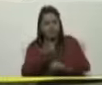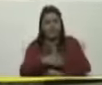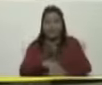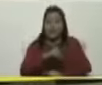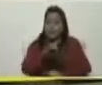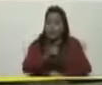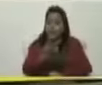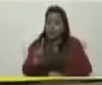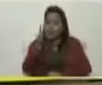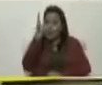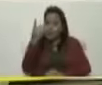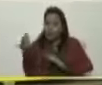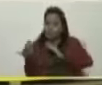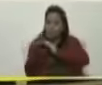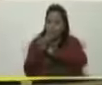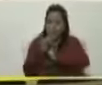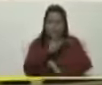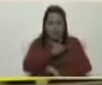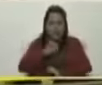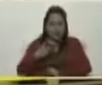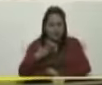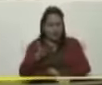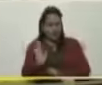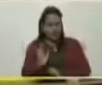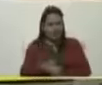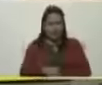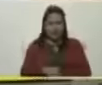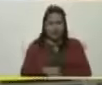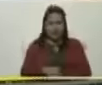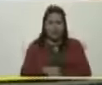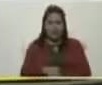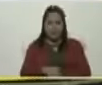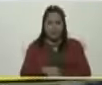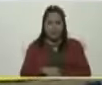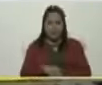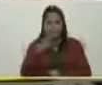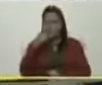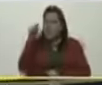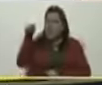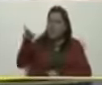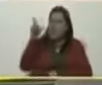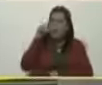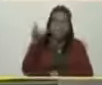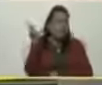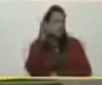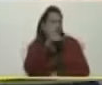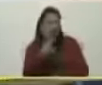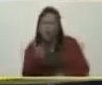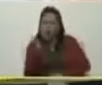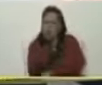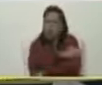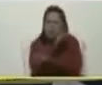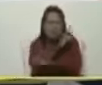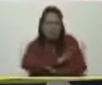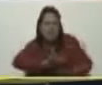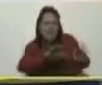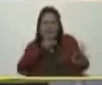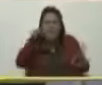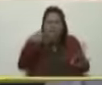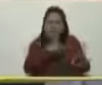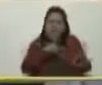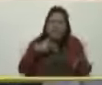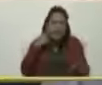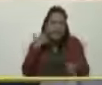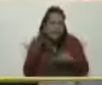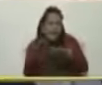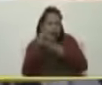primer linchamiento, si se quiere. Decir que este está infiltrado, que este no es opositor nada, que este es lo que está pendiente de ver qué